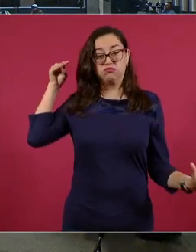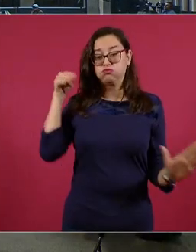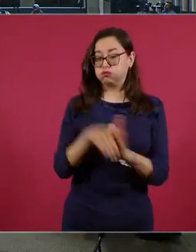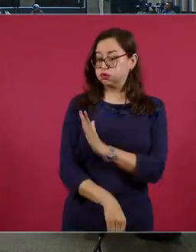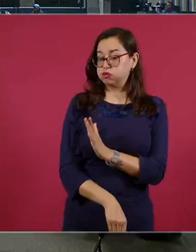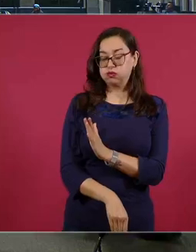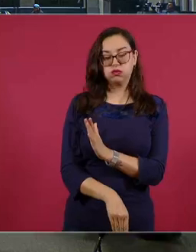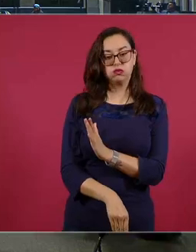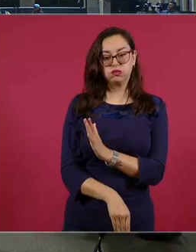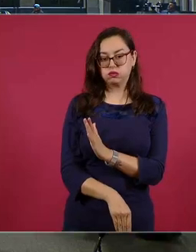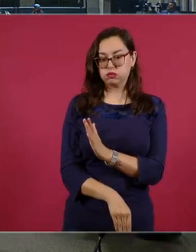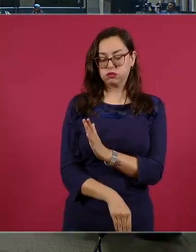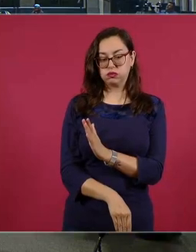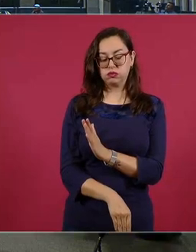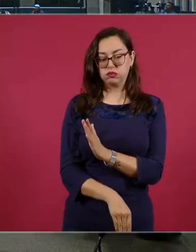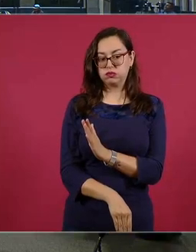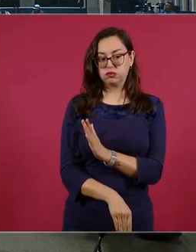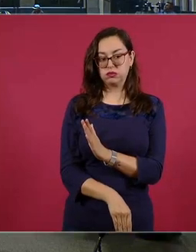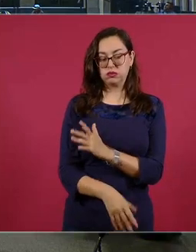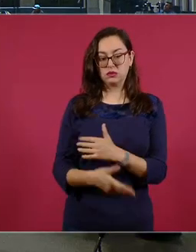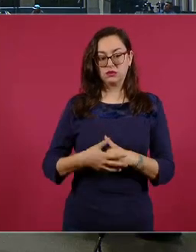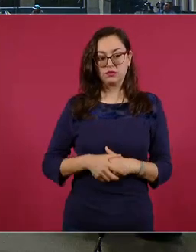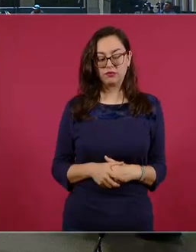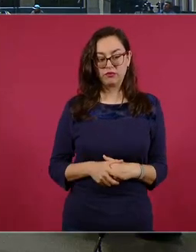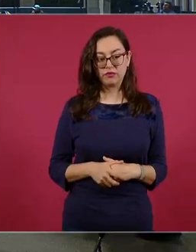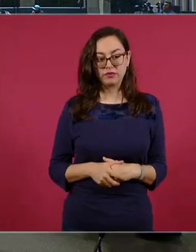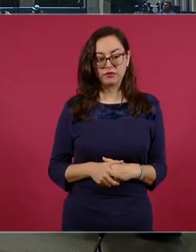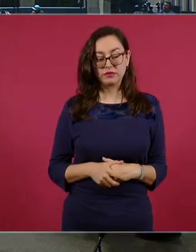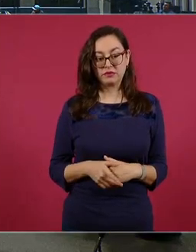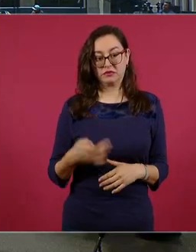porque viven